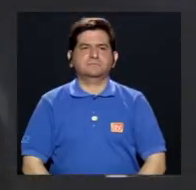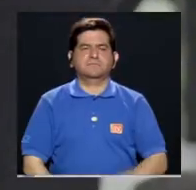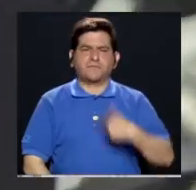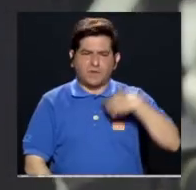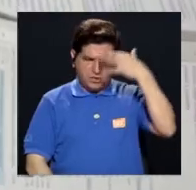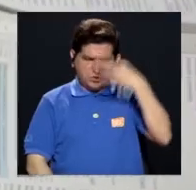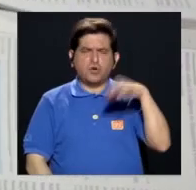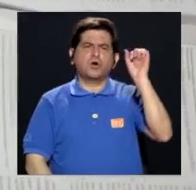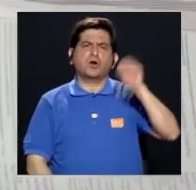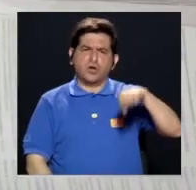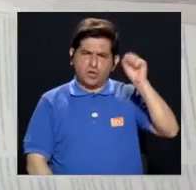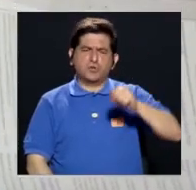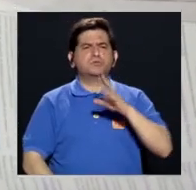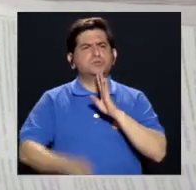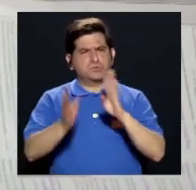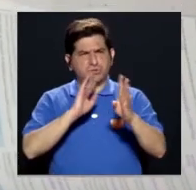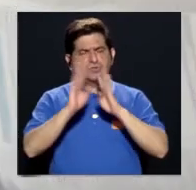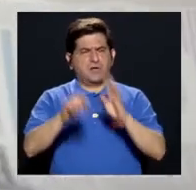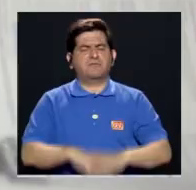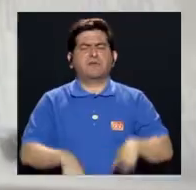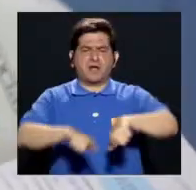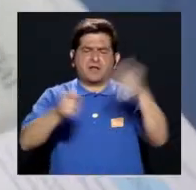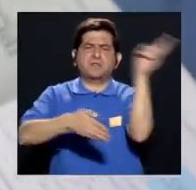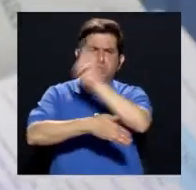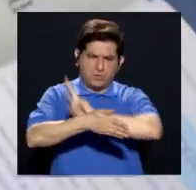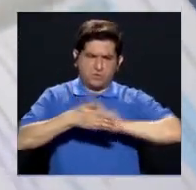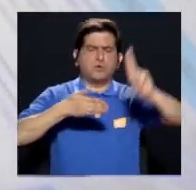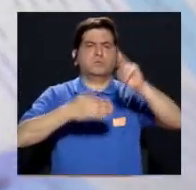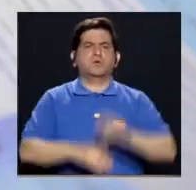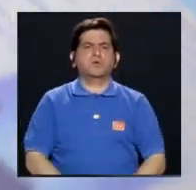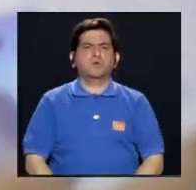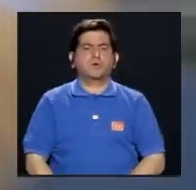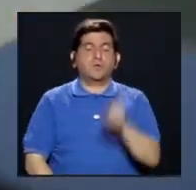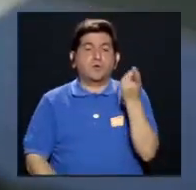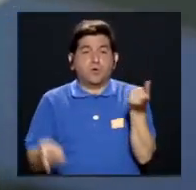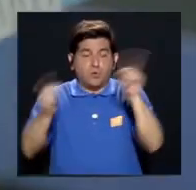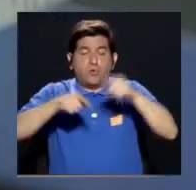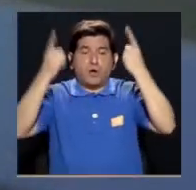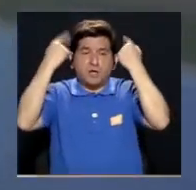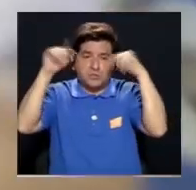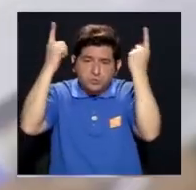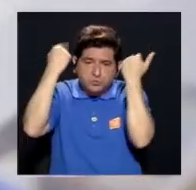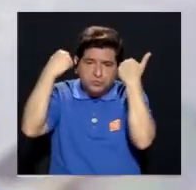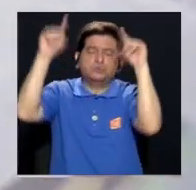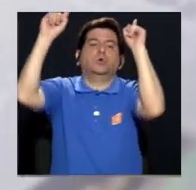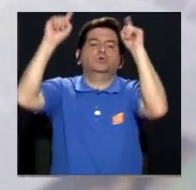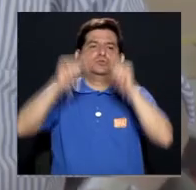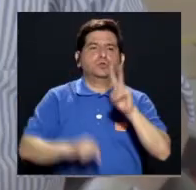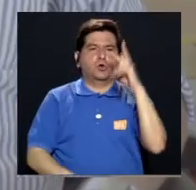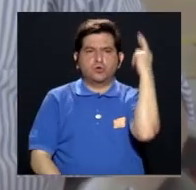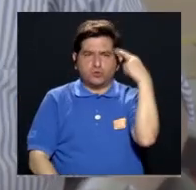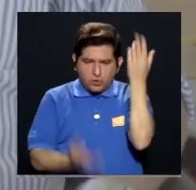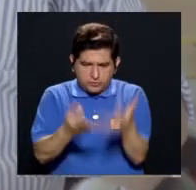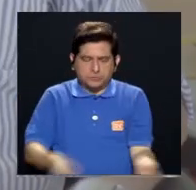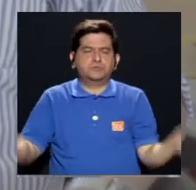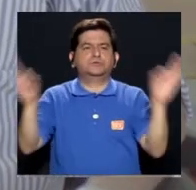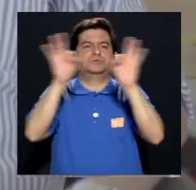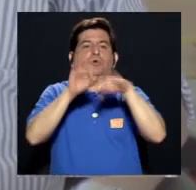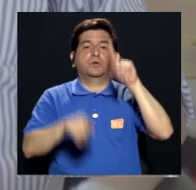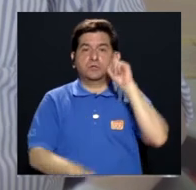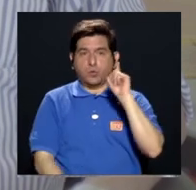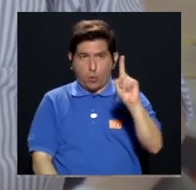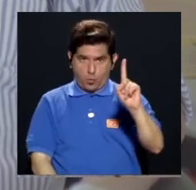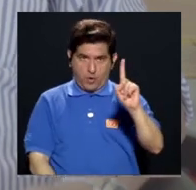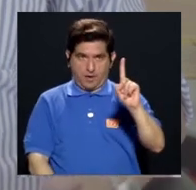Creo que sí es posible hablar de Semanario Universidad como un caso de éxito por dos razones fundamentalmente.